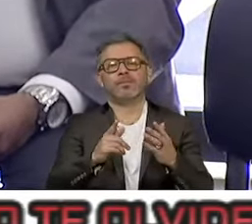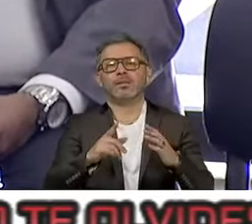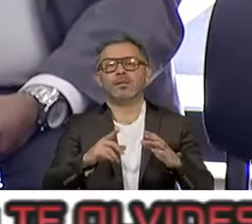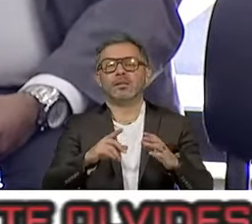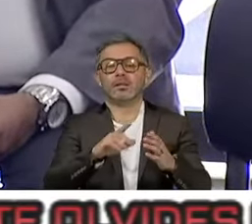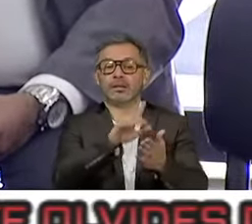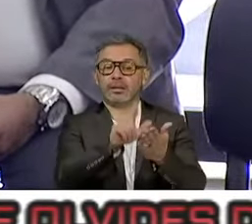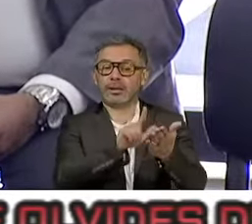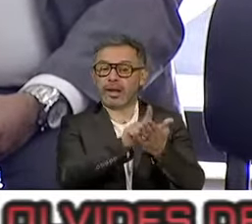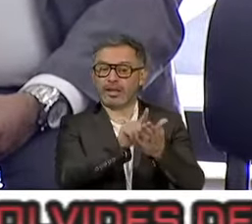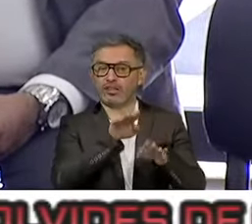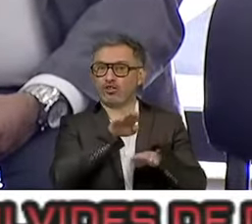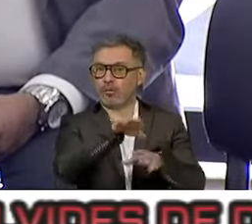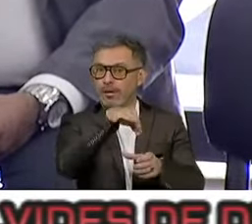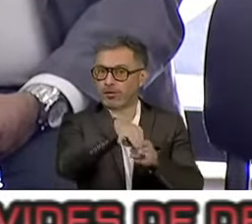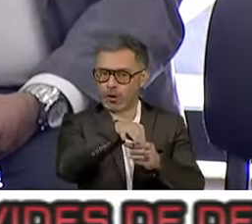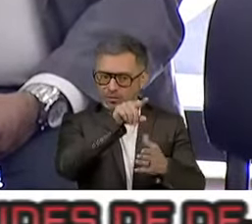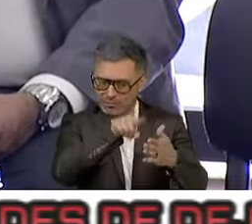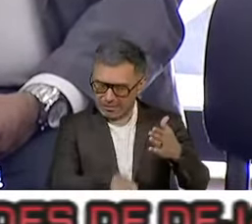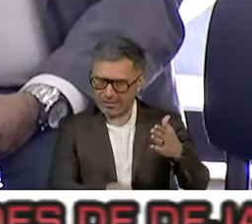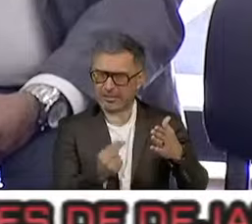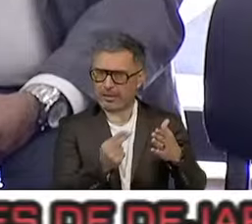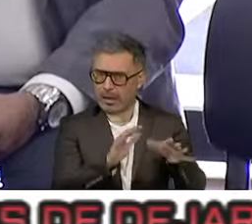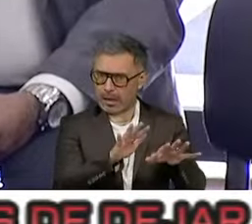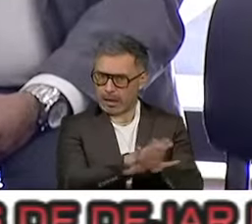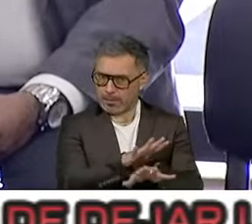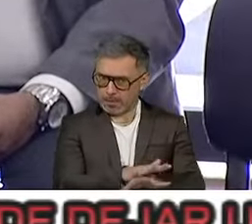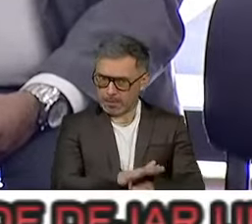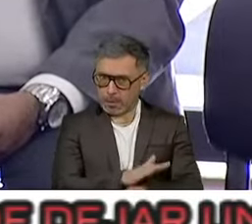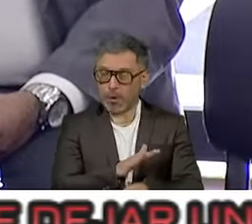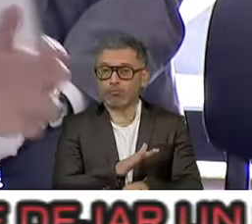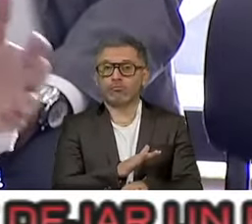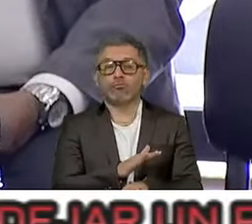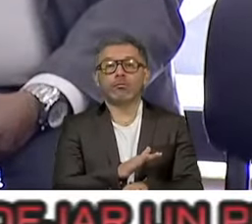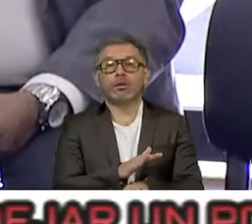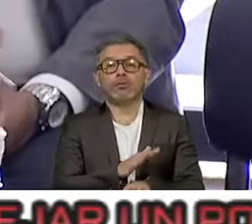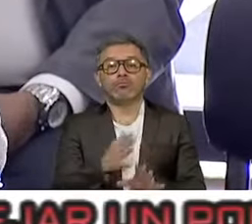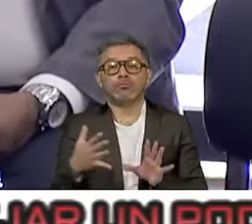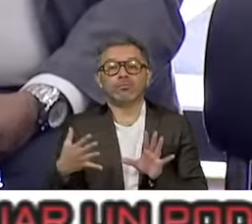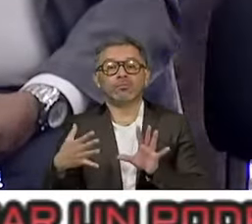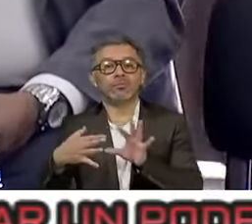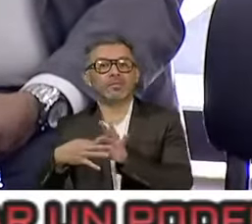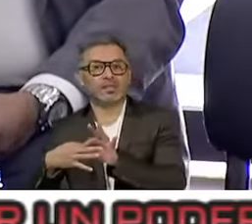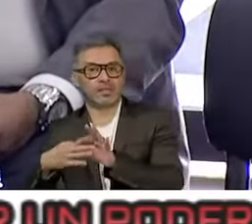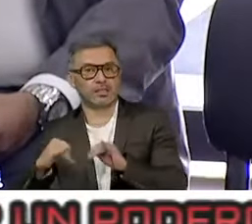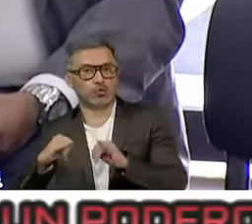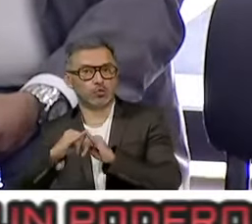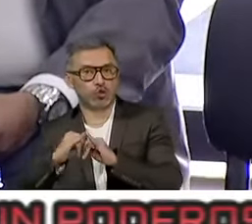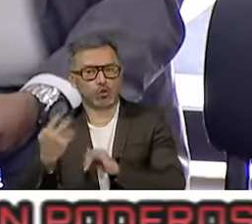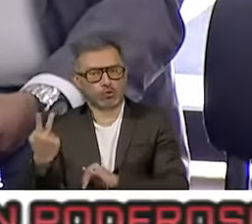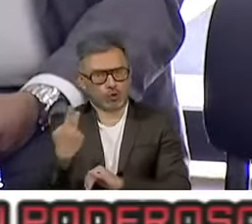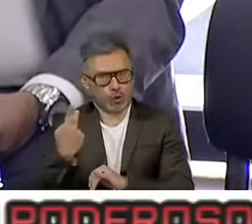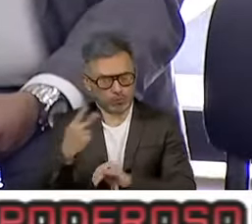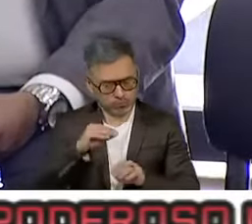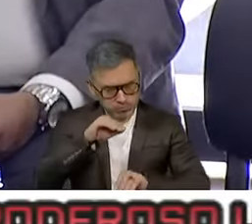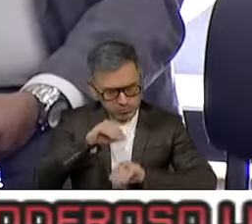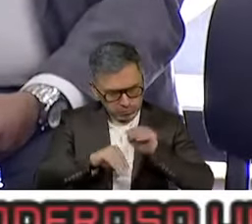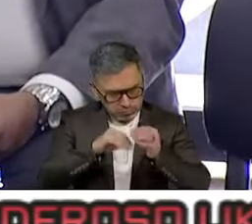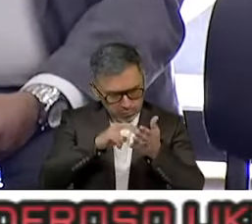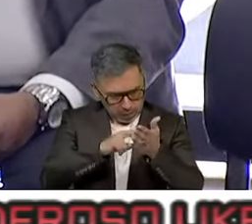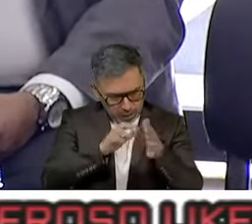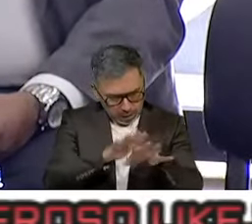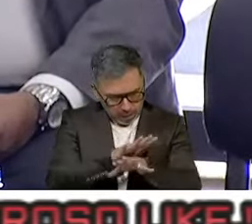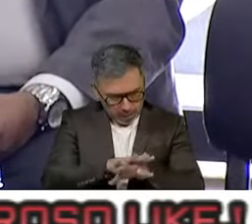electoral, que debe hacerse de la mano de las instituciones para entender, comprender y plasmar estos procesos